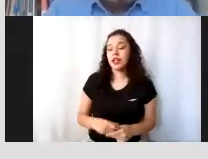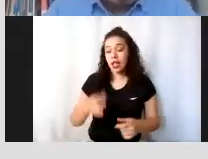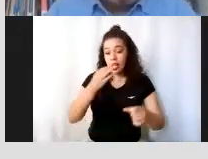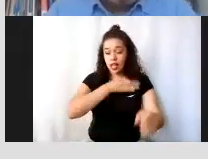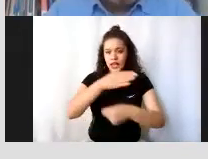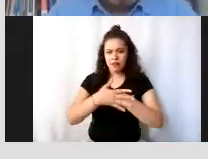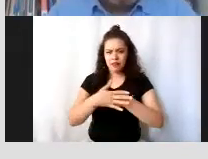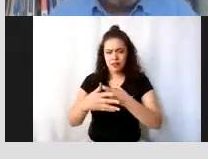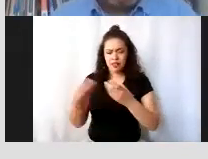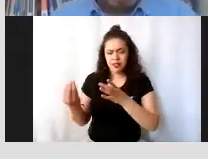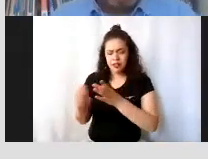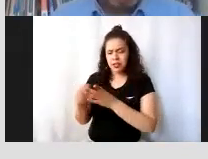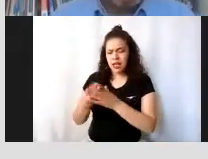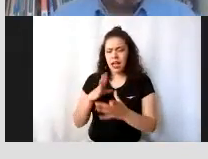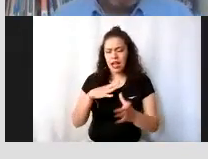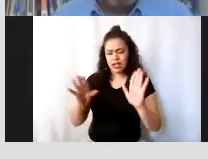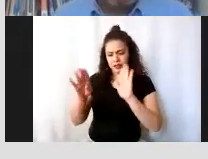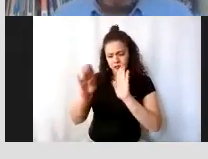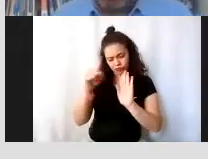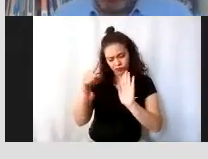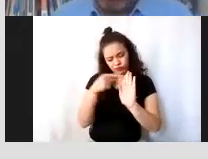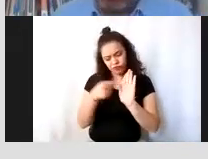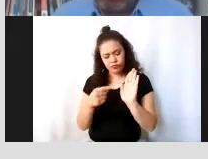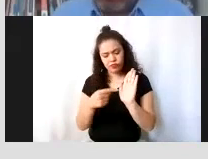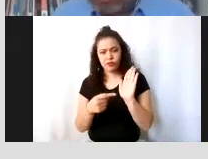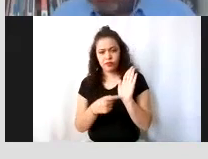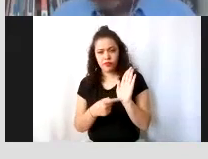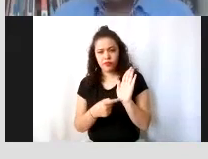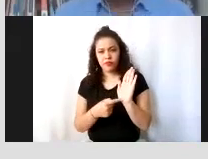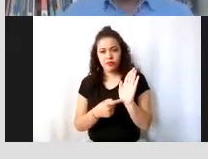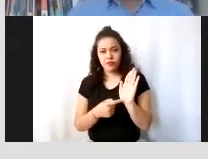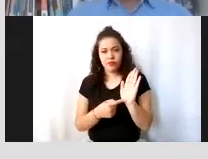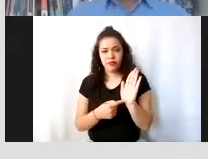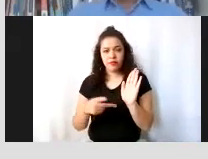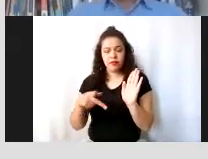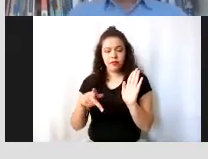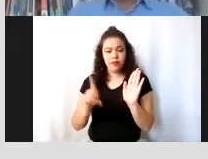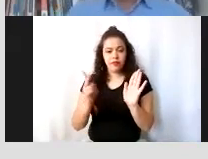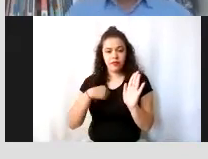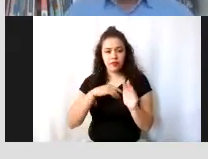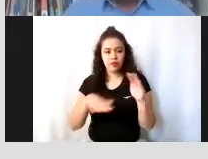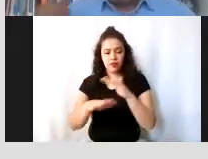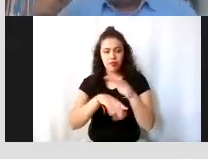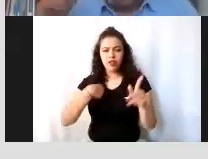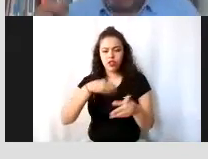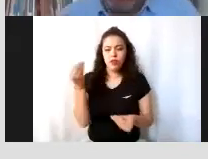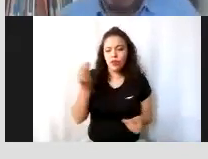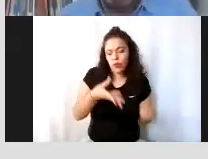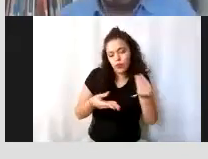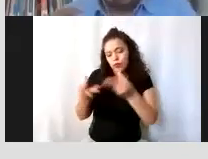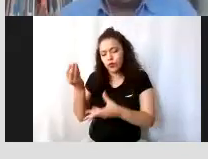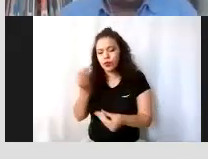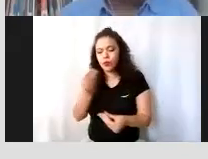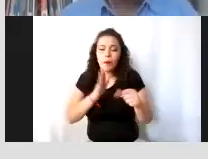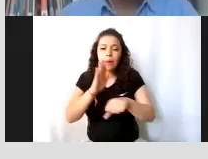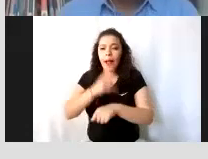los elementos que debe de contener, pero es el piso mínimo. Nosotros podemos enriquecerlo, siempre en beneficio